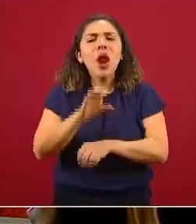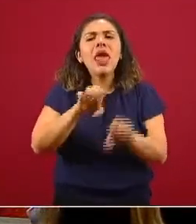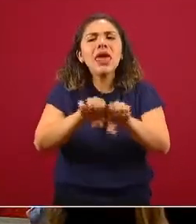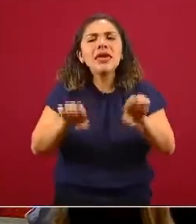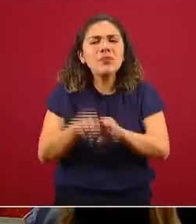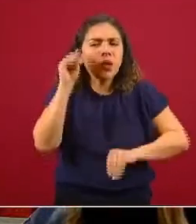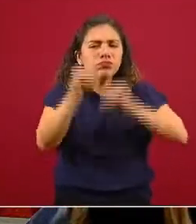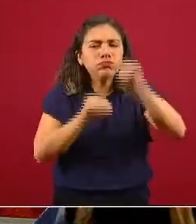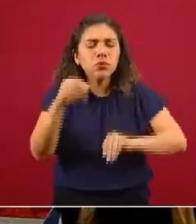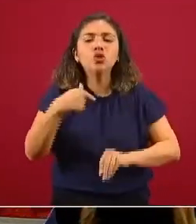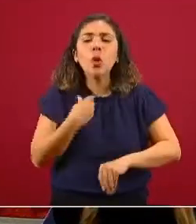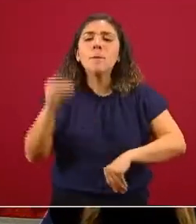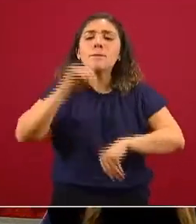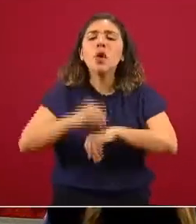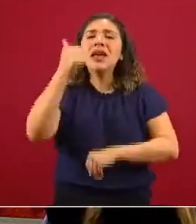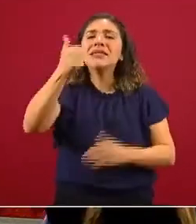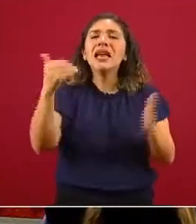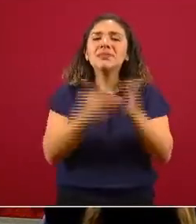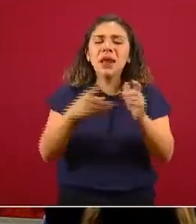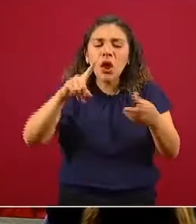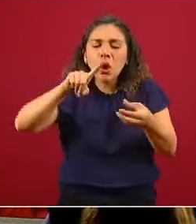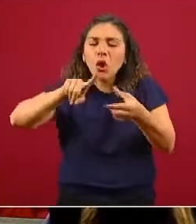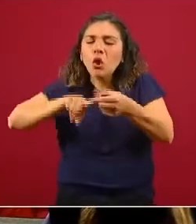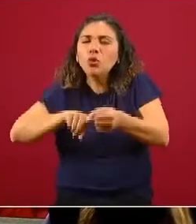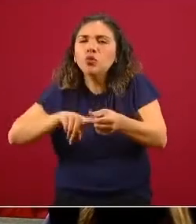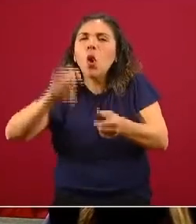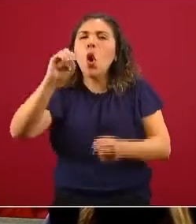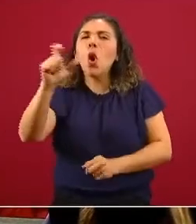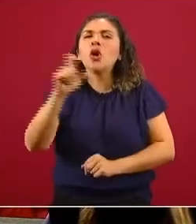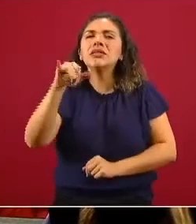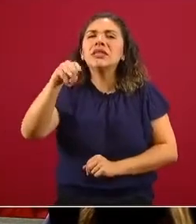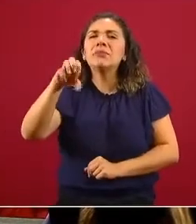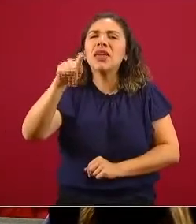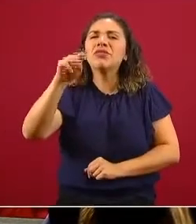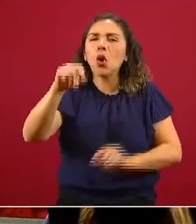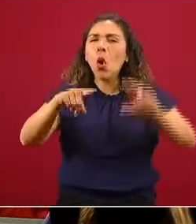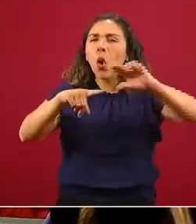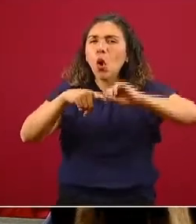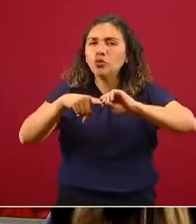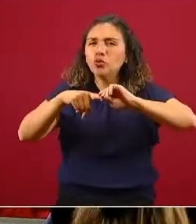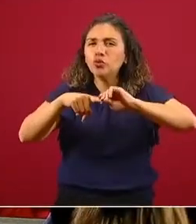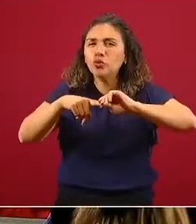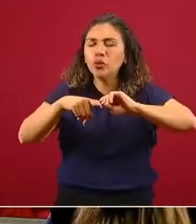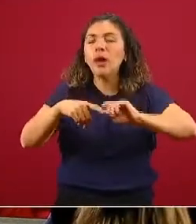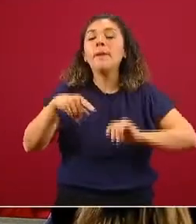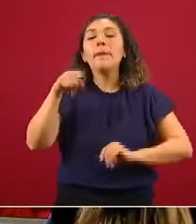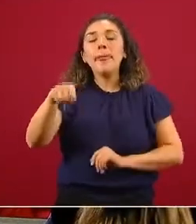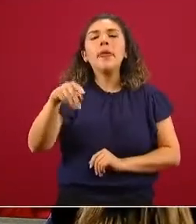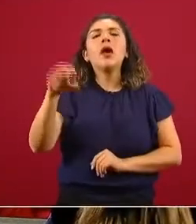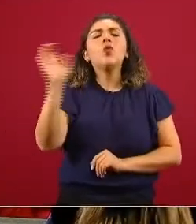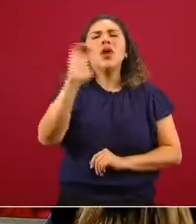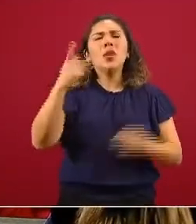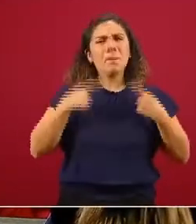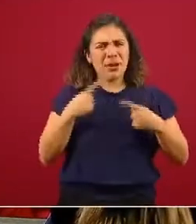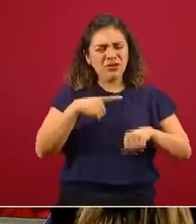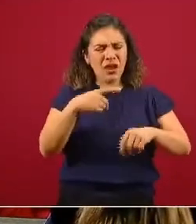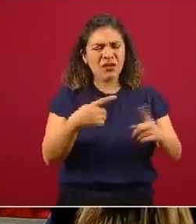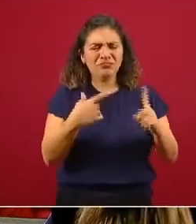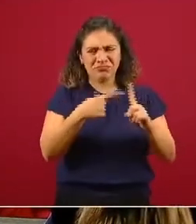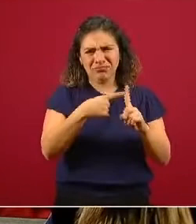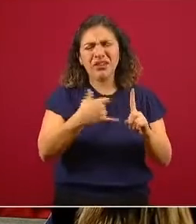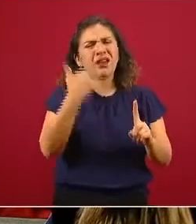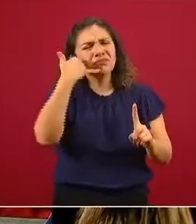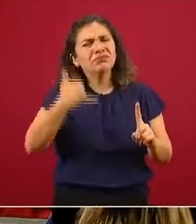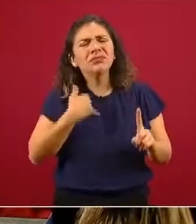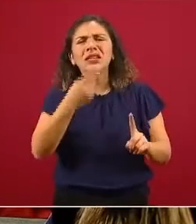hecho? 6,000 oxímetros de pulso. ¿Qué hacemos con Pemex más cerca de ti? Cuando el paciente nos habla y nos dice, doctor, me siento así, tengo